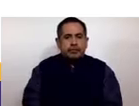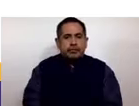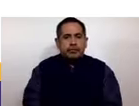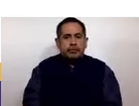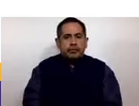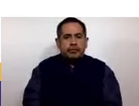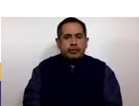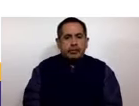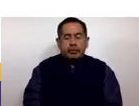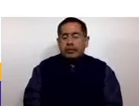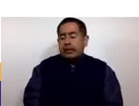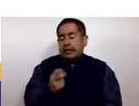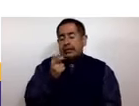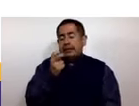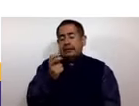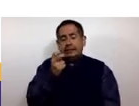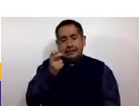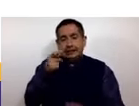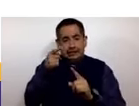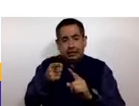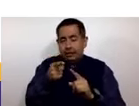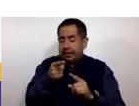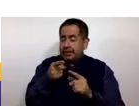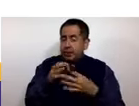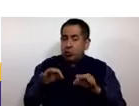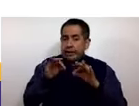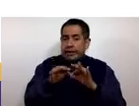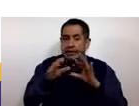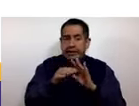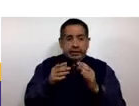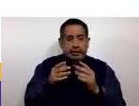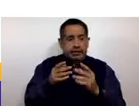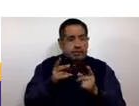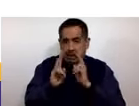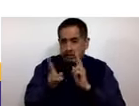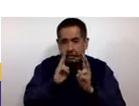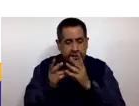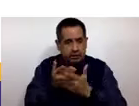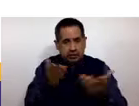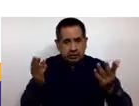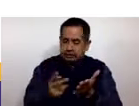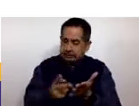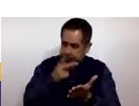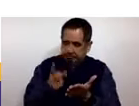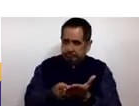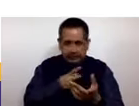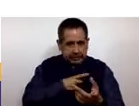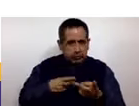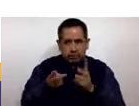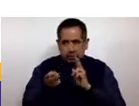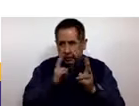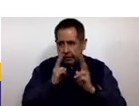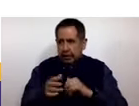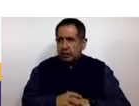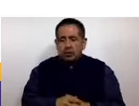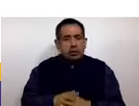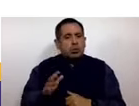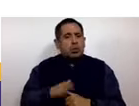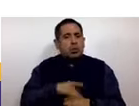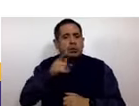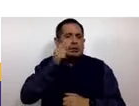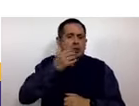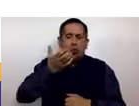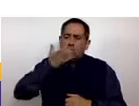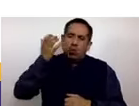Es un asunto muy importante a poner sobre la mesa una y otra vez, porque también pues por toda esta